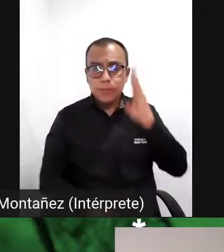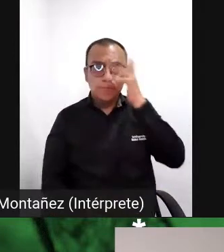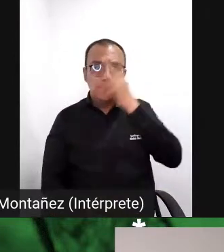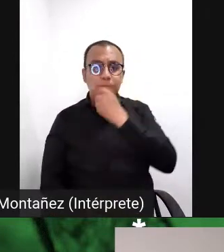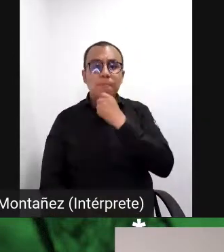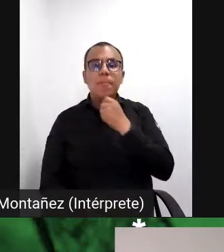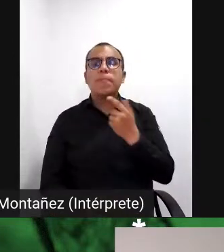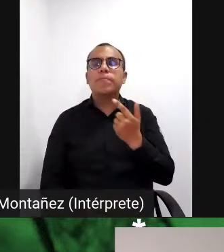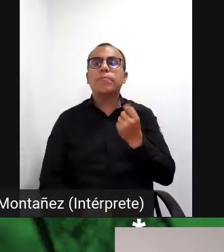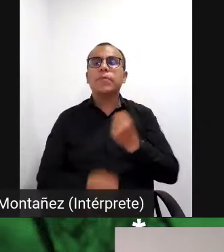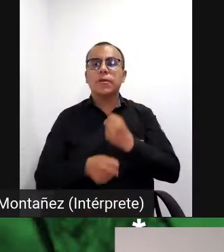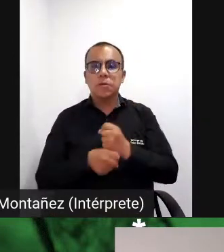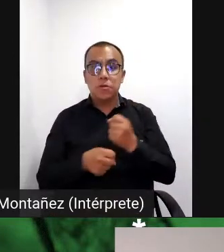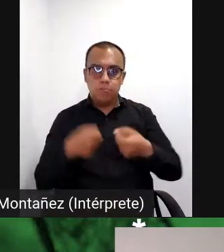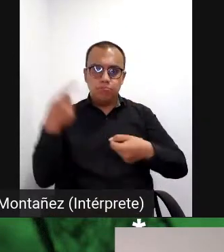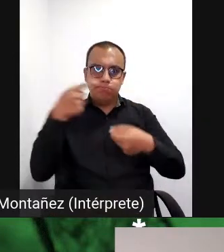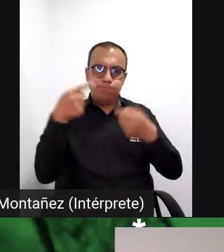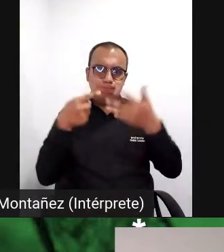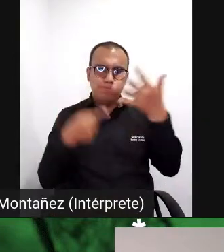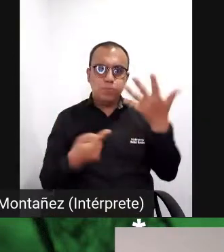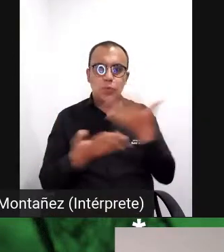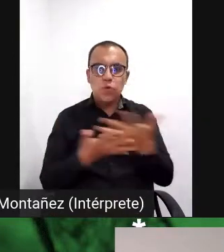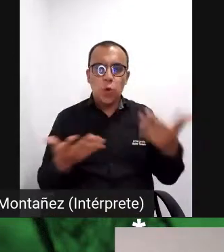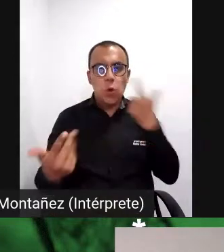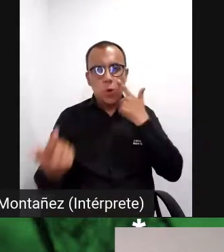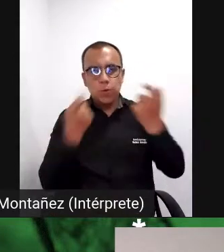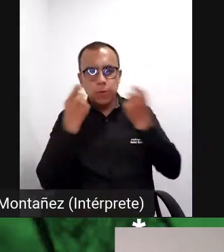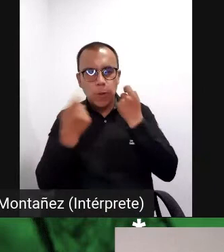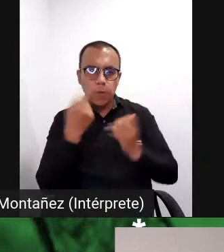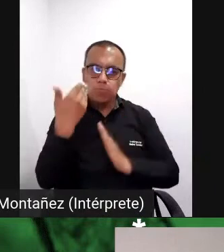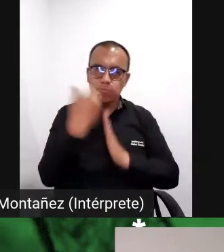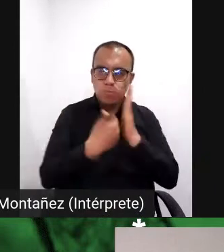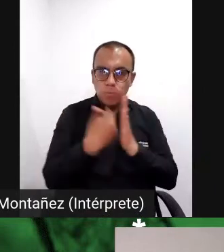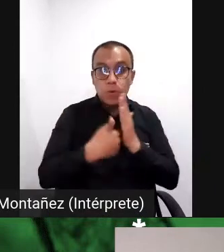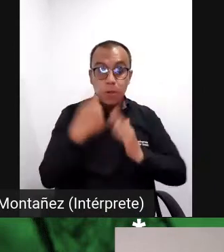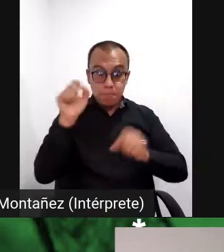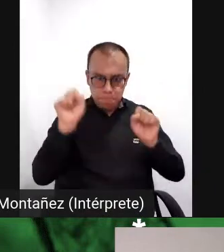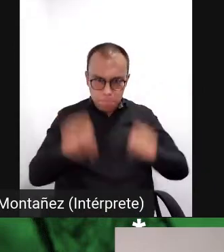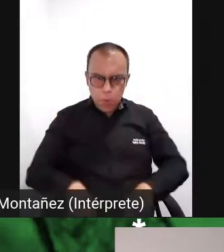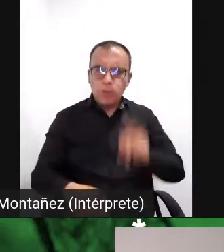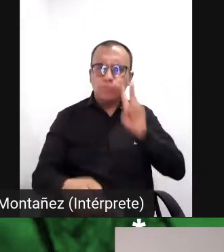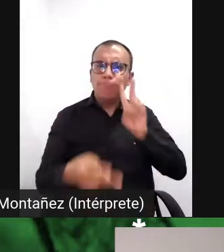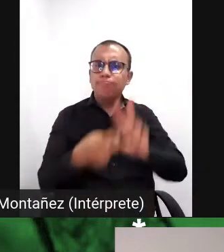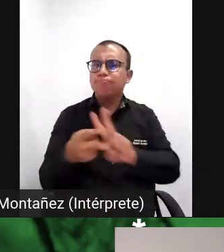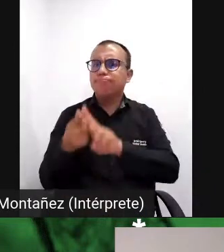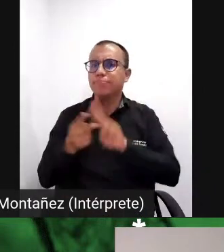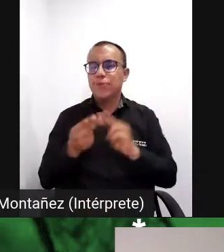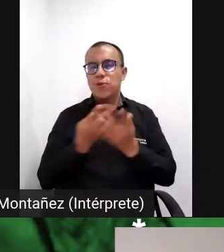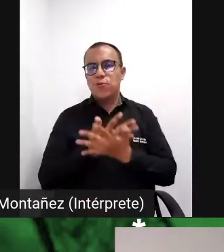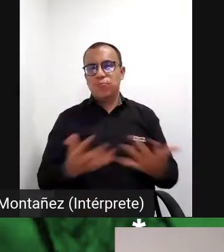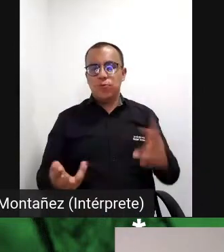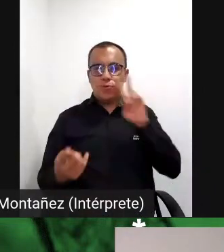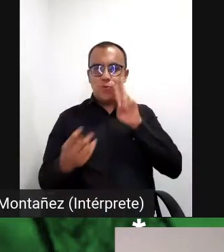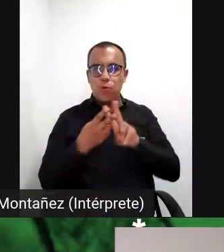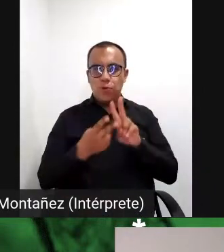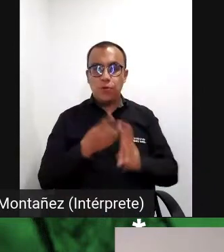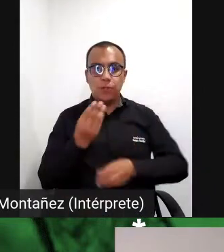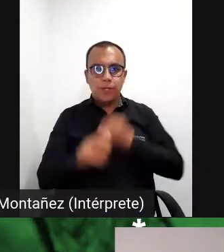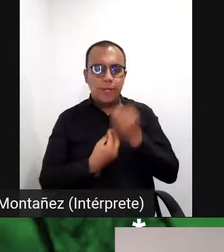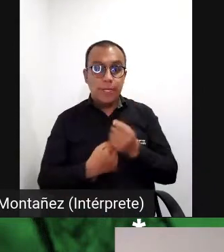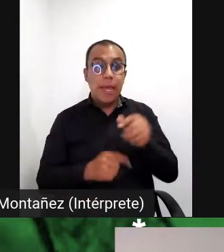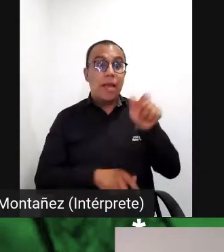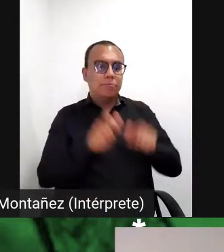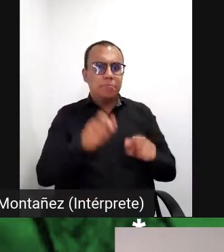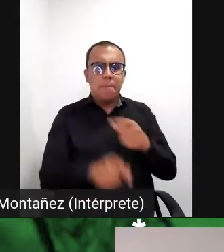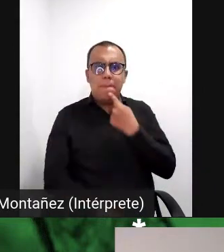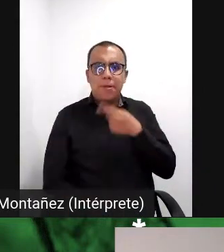De que a través de este tipo de estrategias, de documentos, de elementos, podamos conocer un poquito más de ellos, ¿no? Que hay especies únicas que